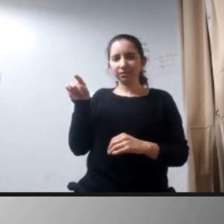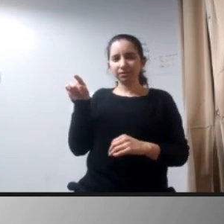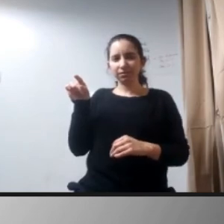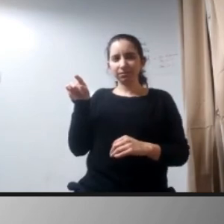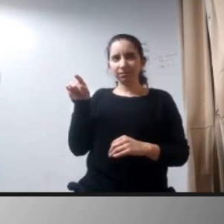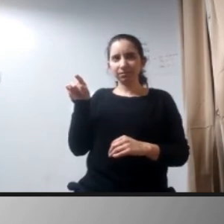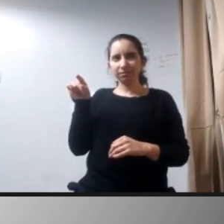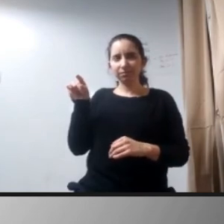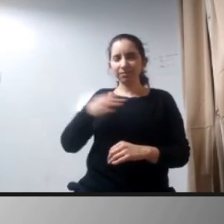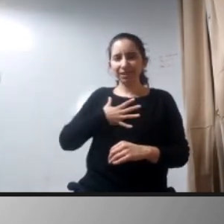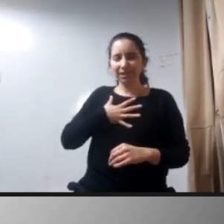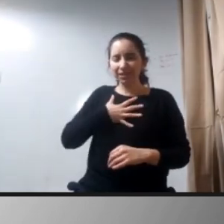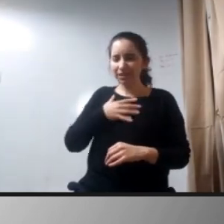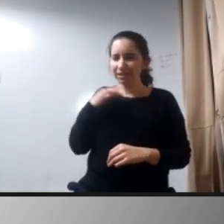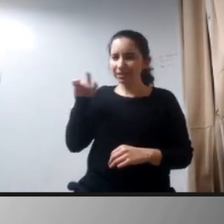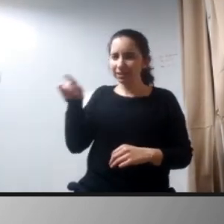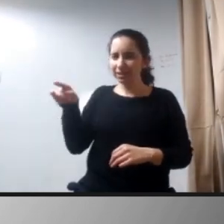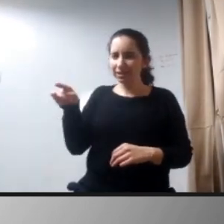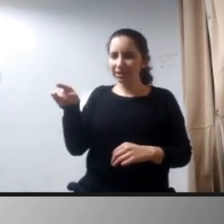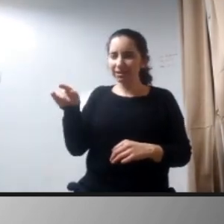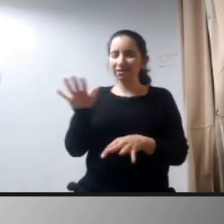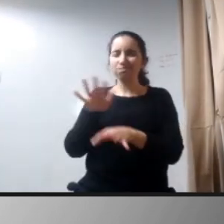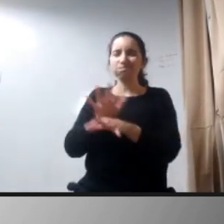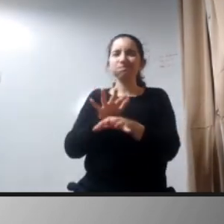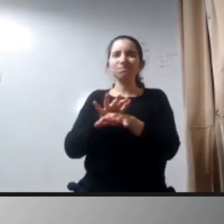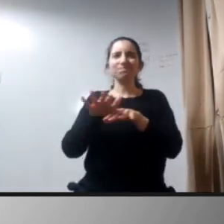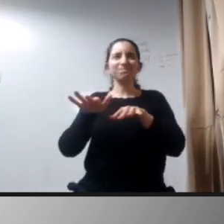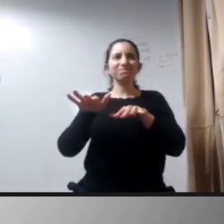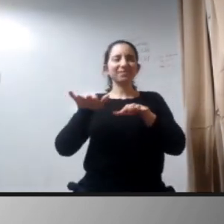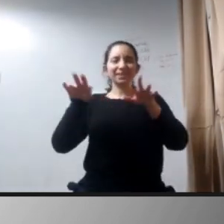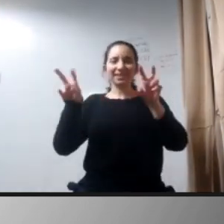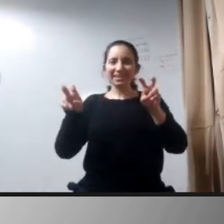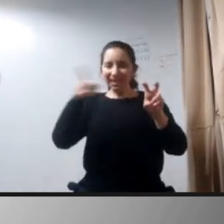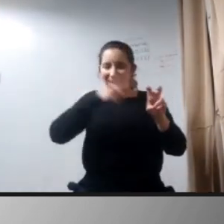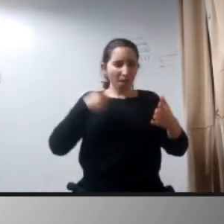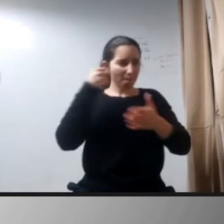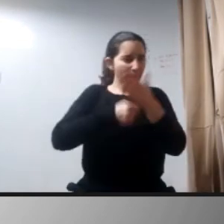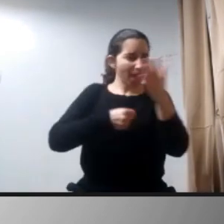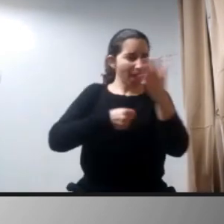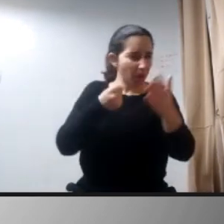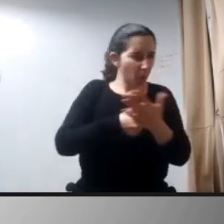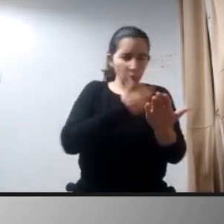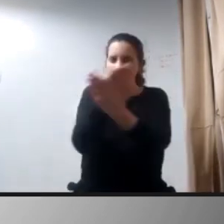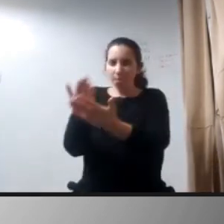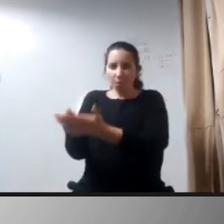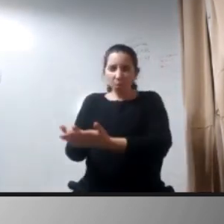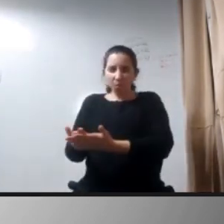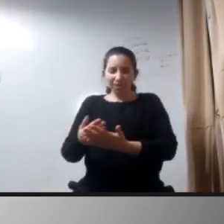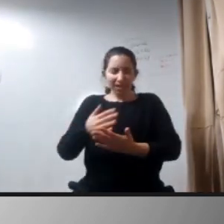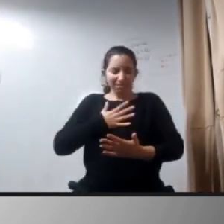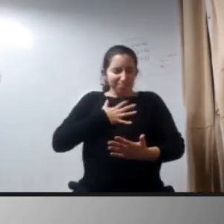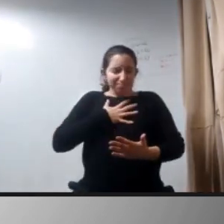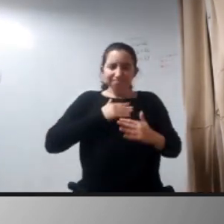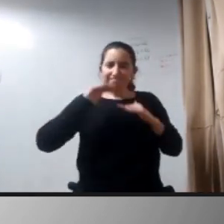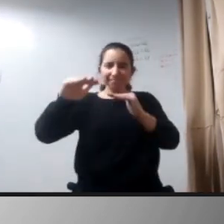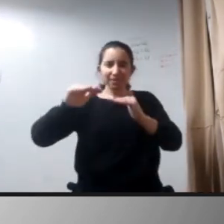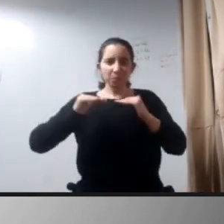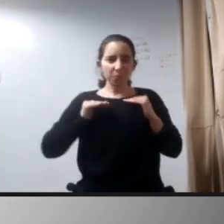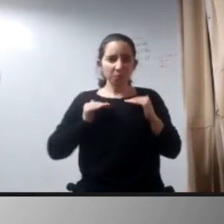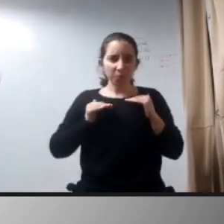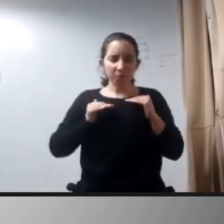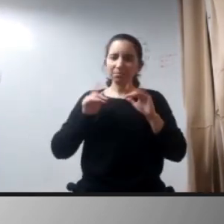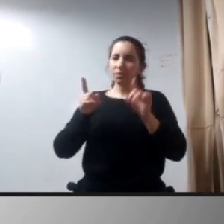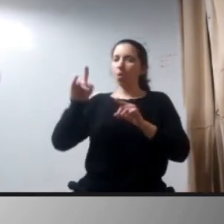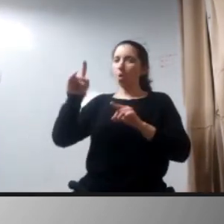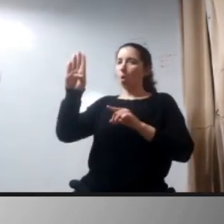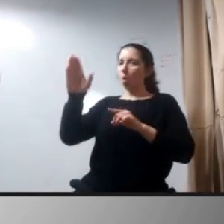¿cómo les podría decir? Me siento como muy identificado con la lucha y con estas propuestas que están haciendo la